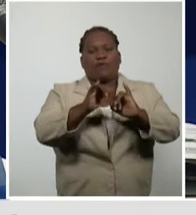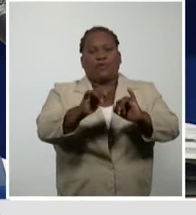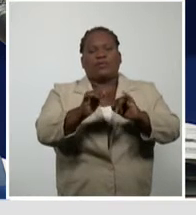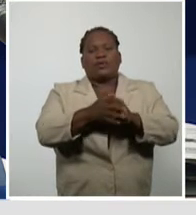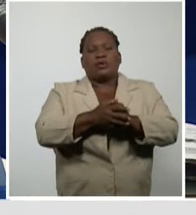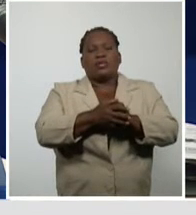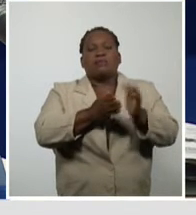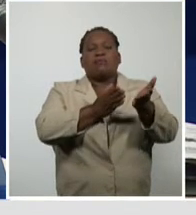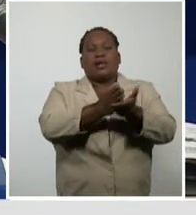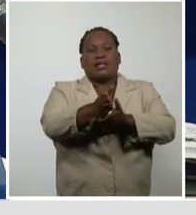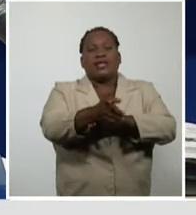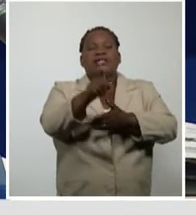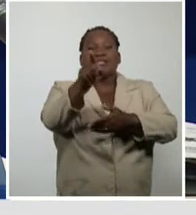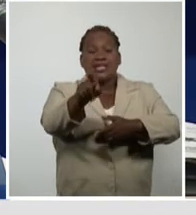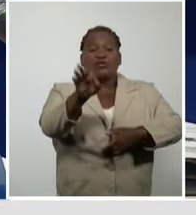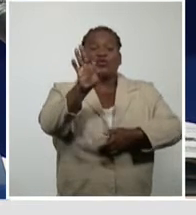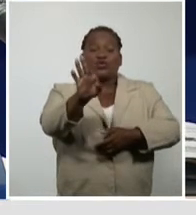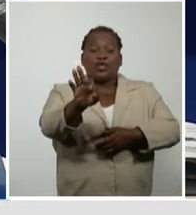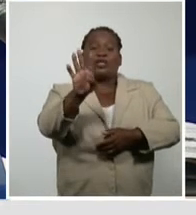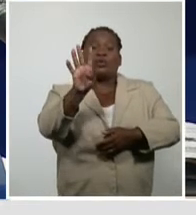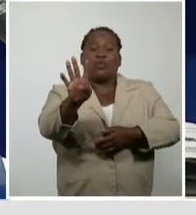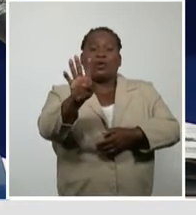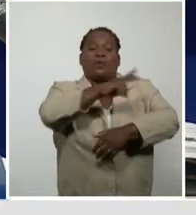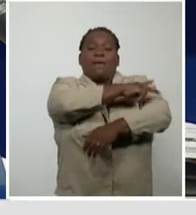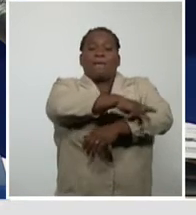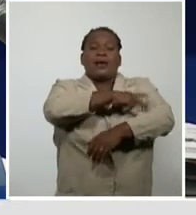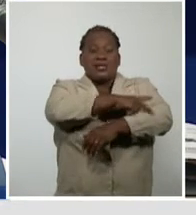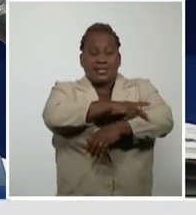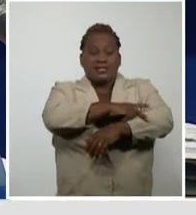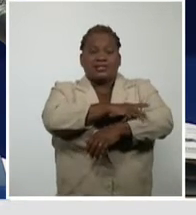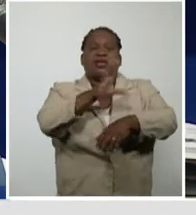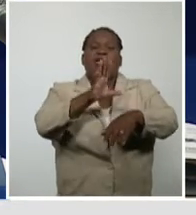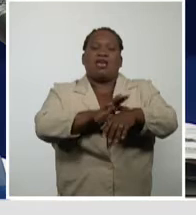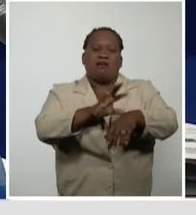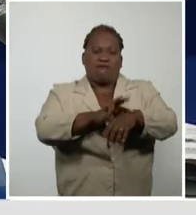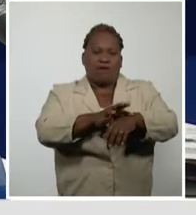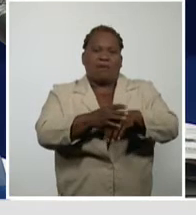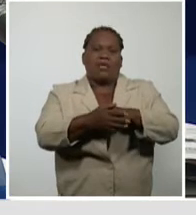los 184 países con casos de COVID-19,